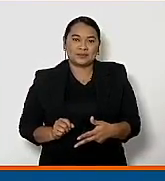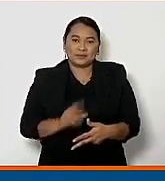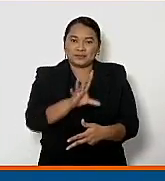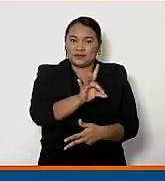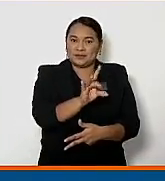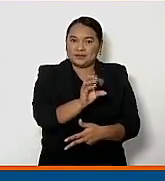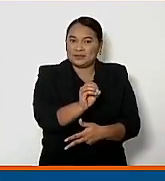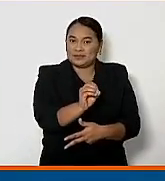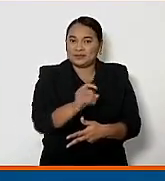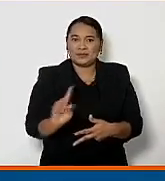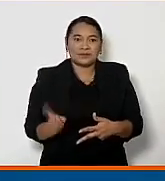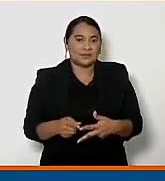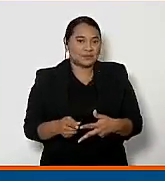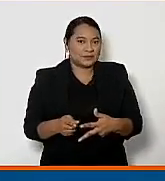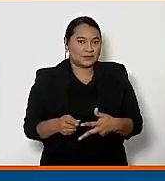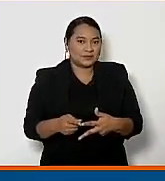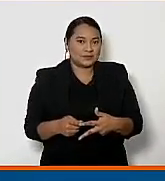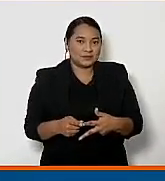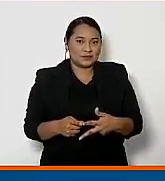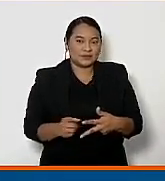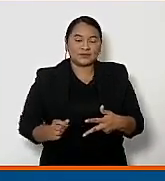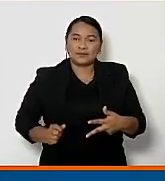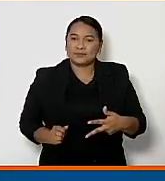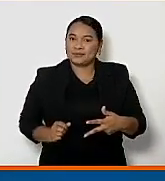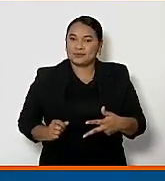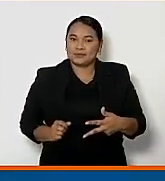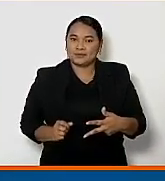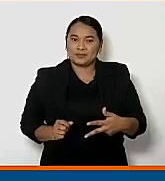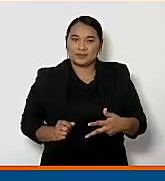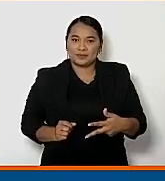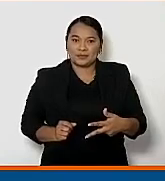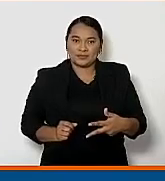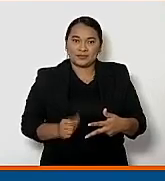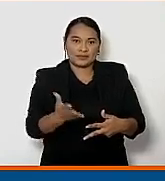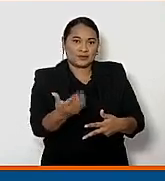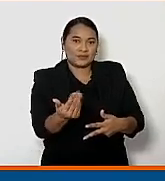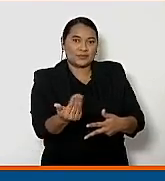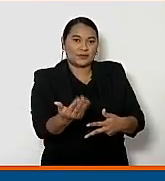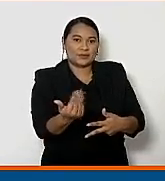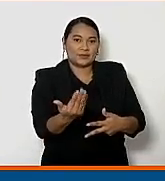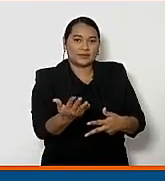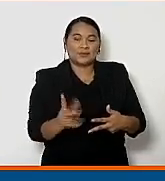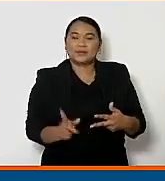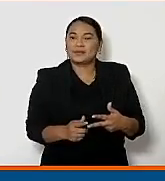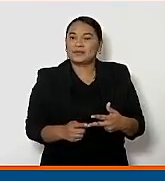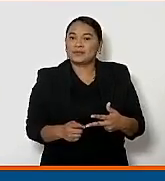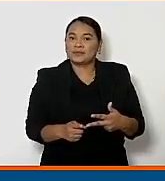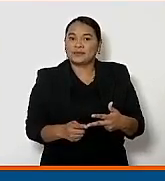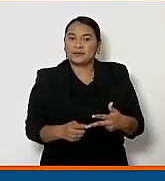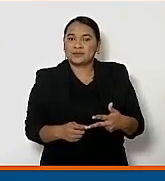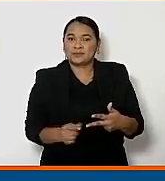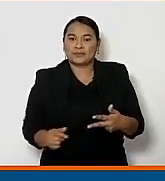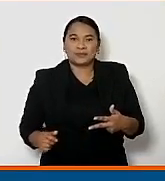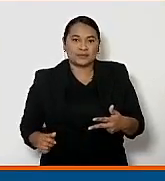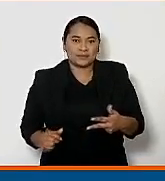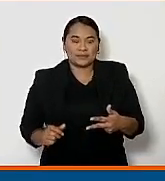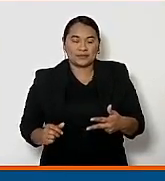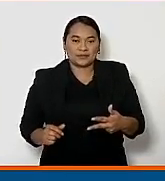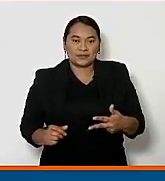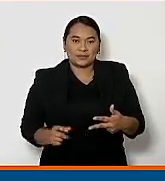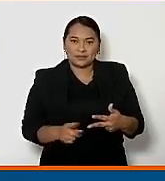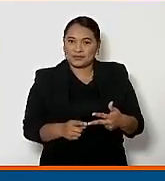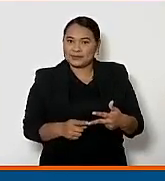80 segundo número ganador el 15 tu tercer y último número ganador es